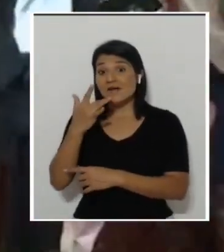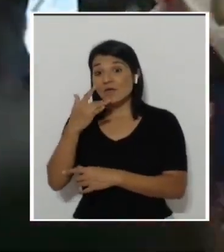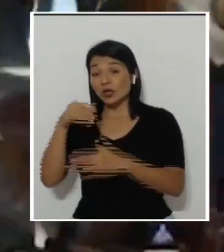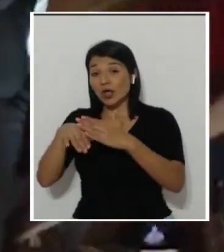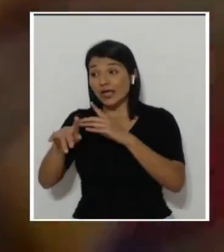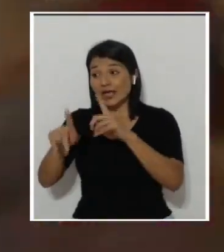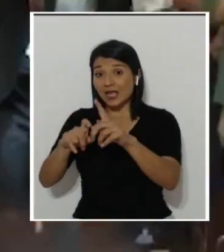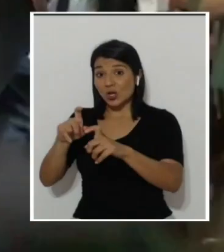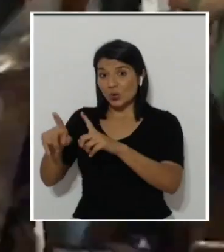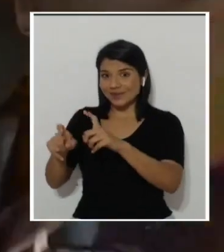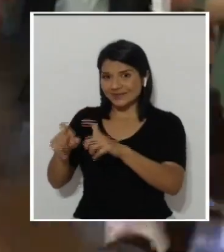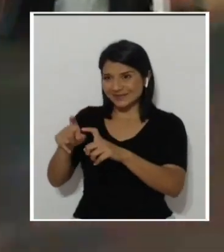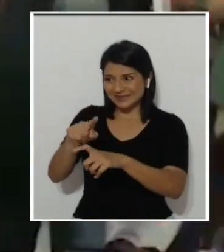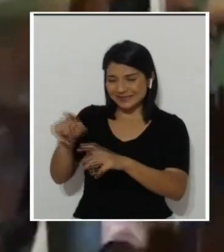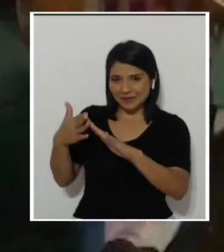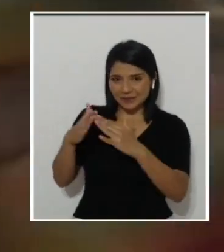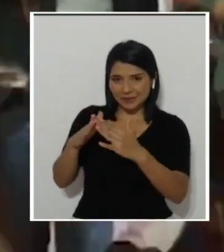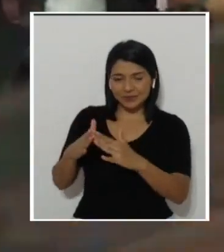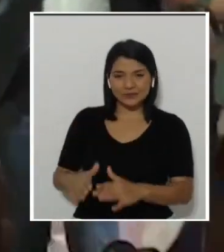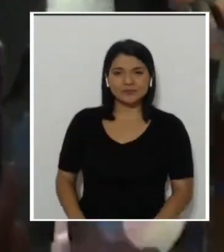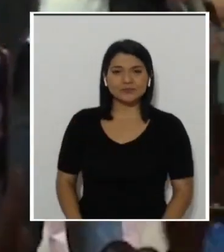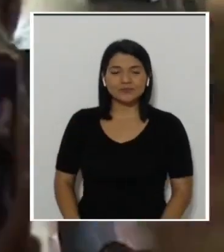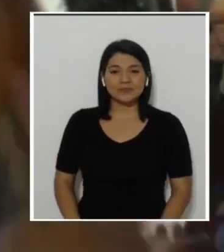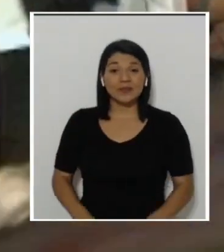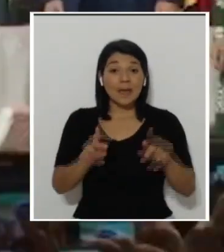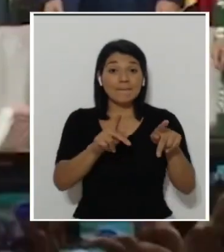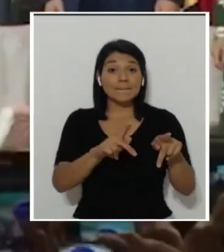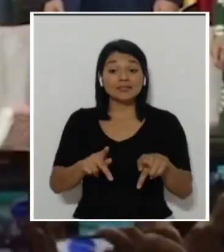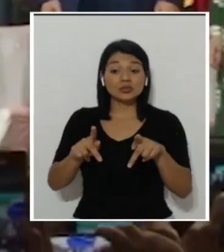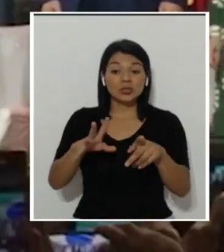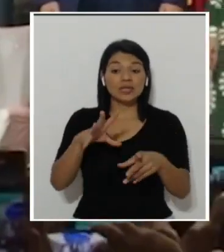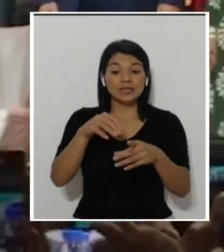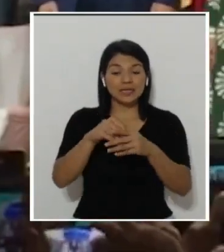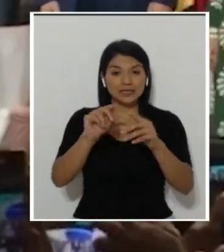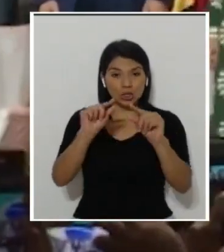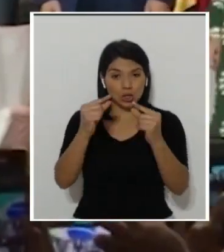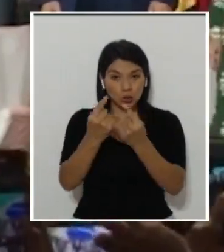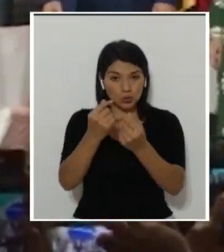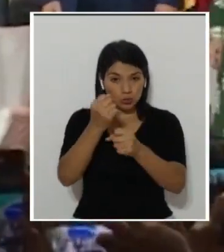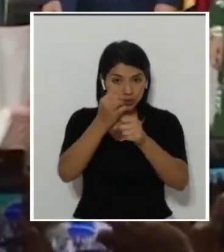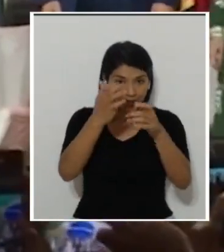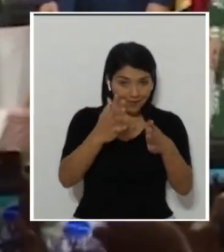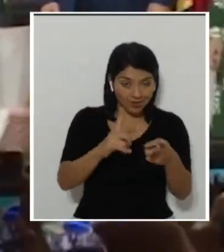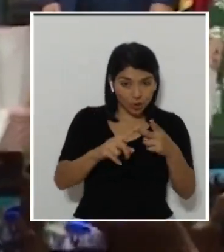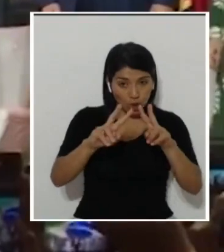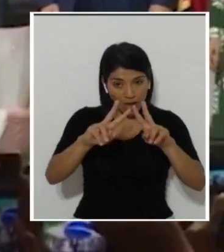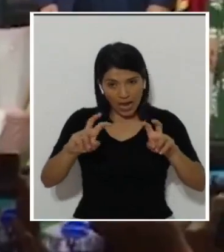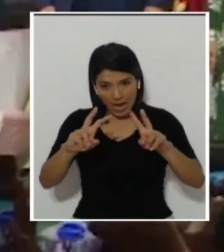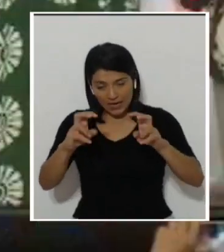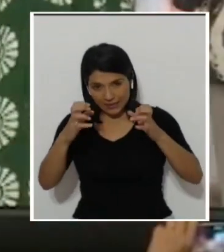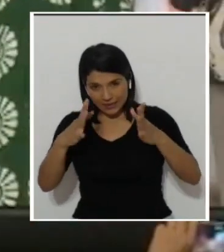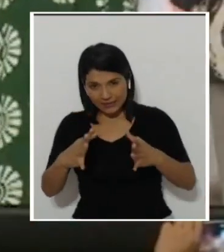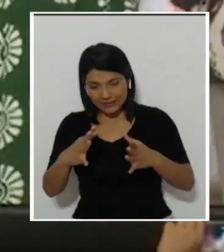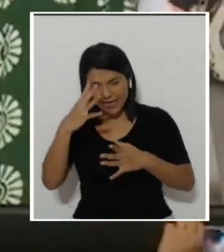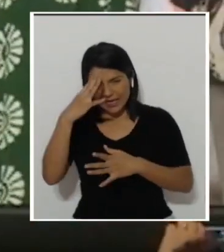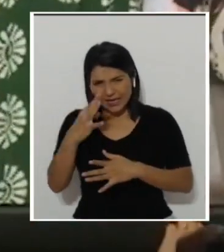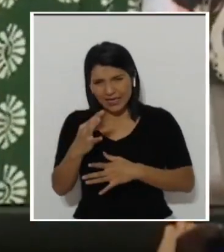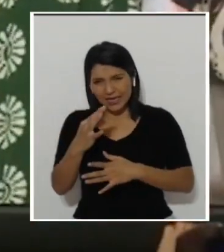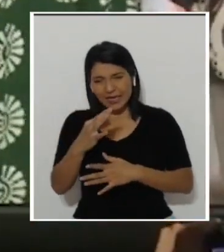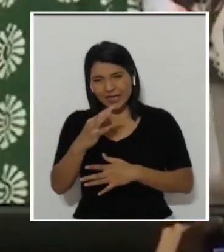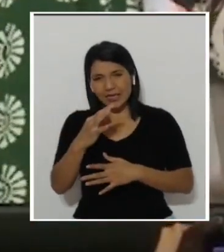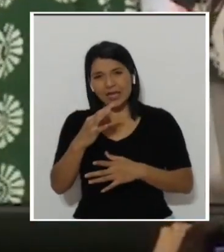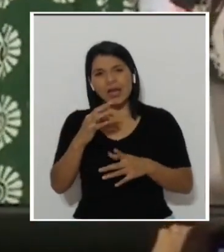voto. Miembros del Partido de los Trabajadores y algunos analistas evalúan que la postura de Bolsonaro es parte de una estrategia